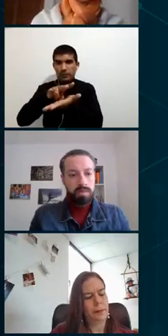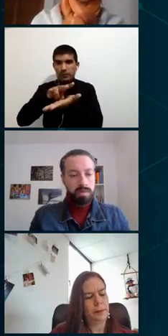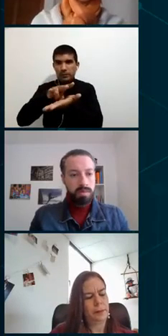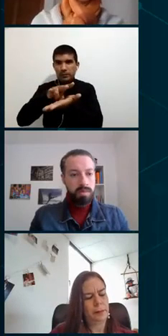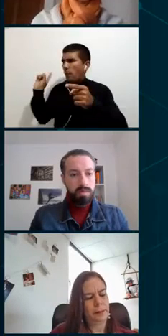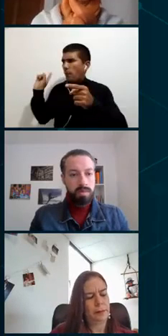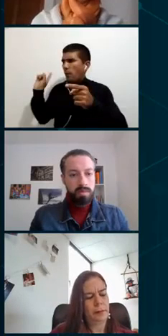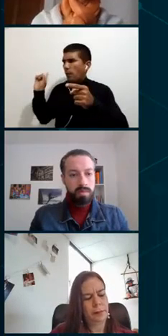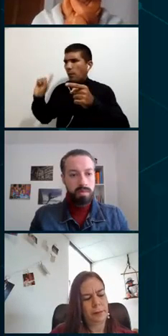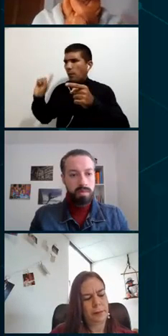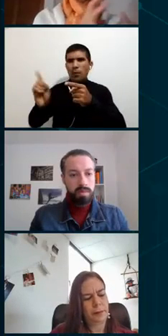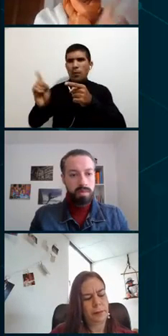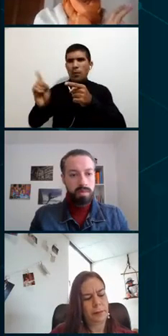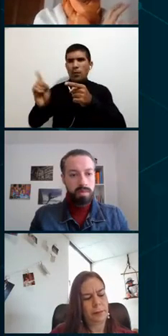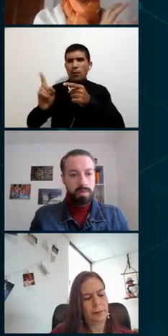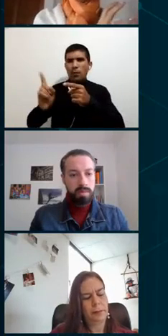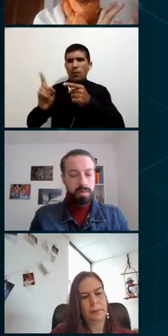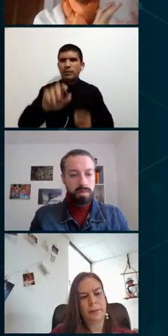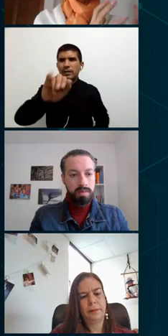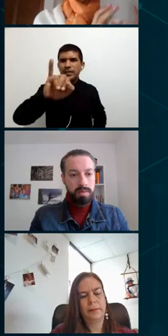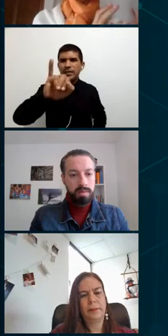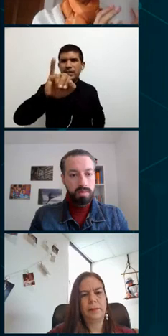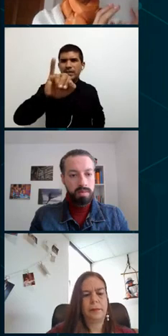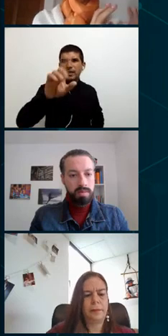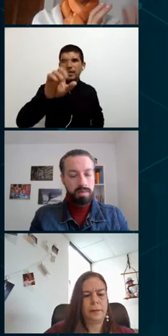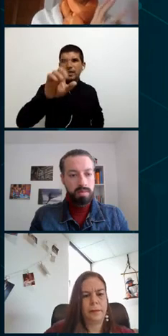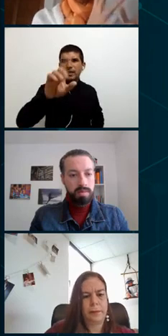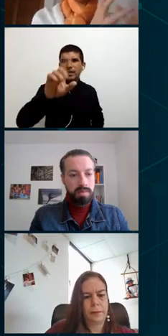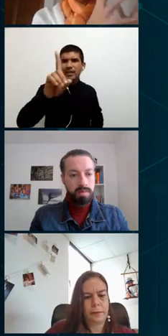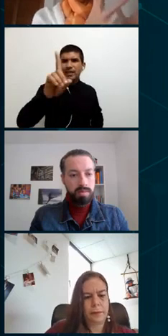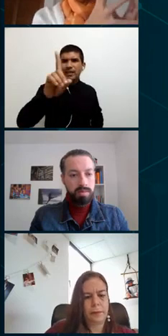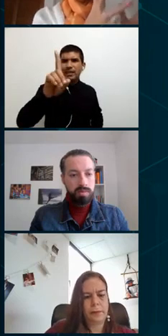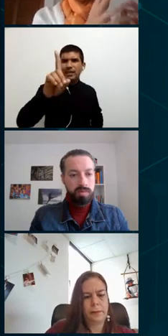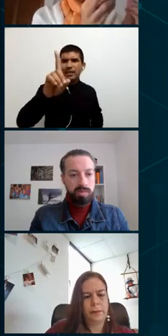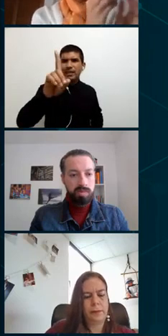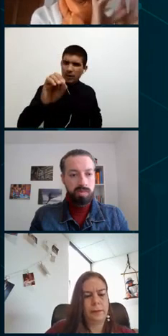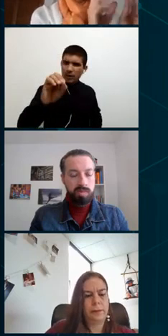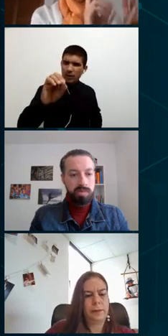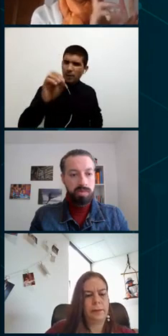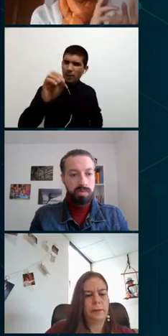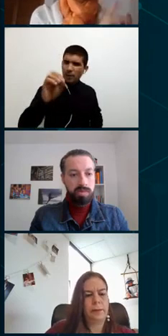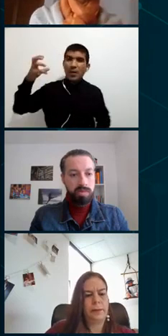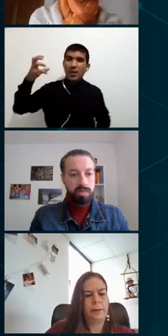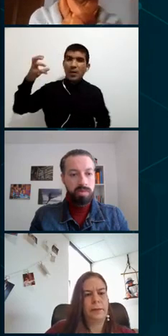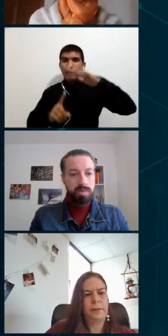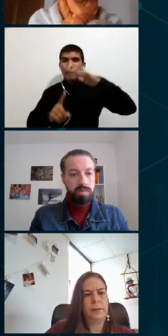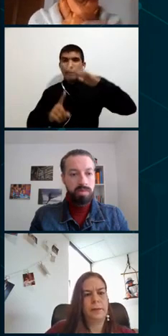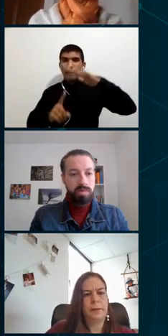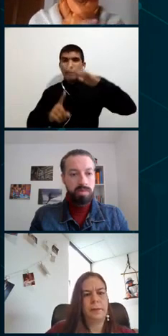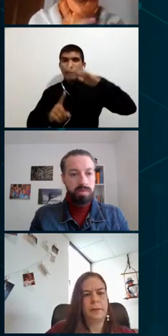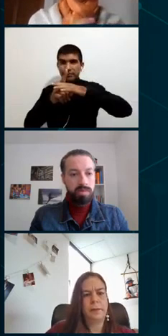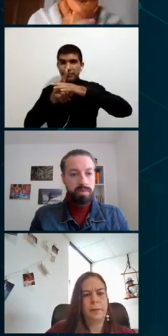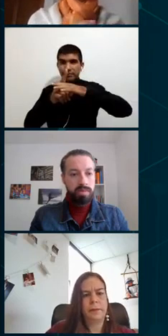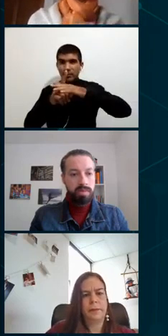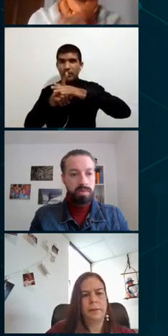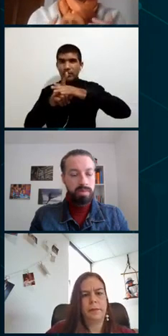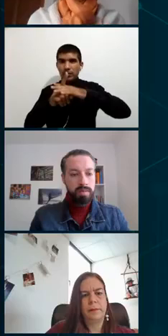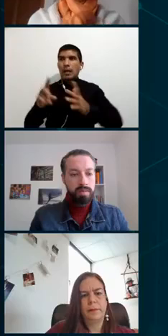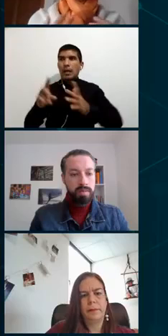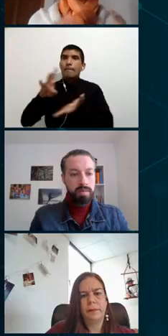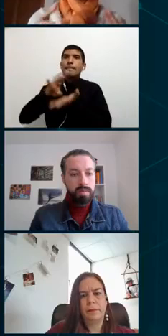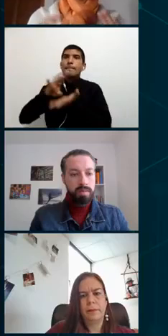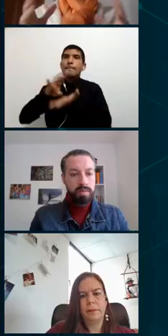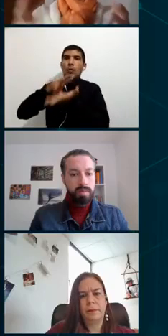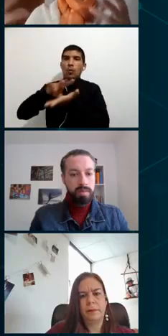fundador tomaron esto pues este método, por así decirlo, y